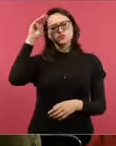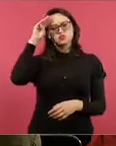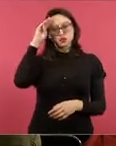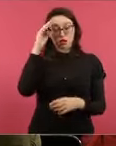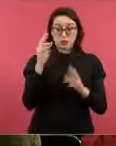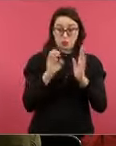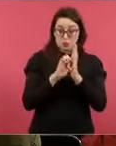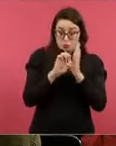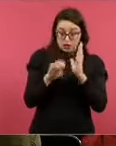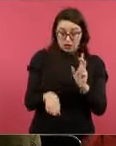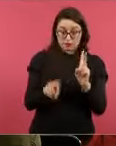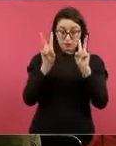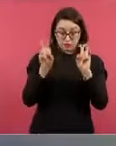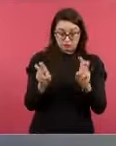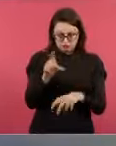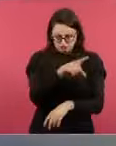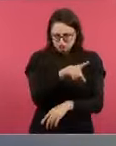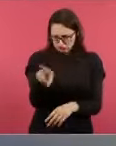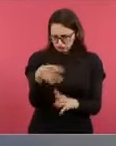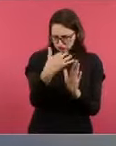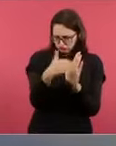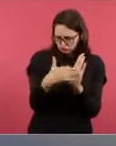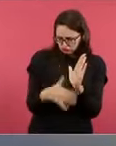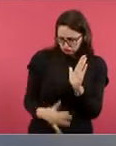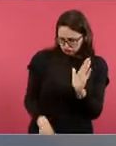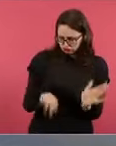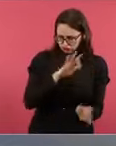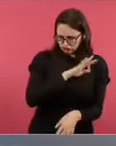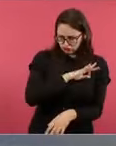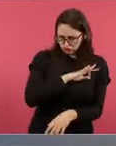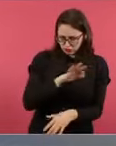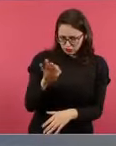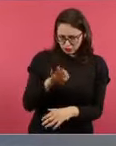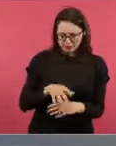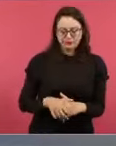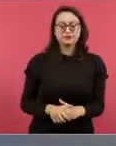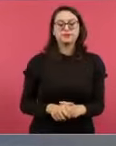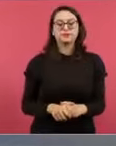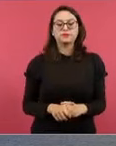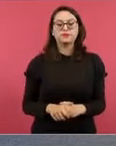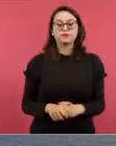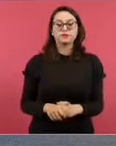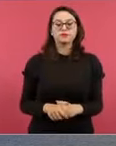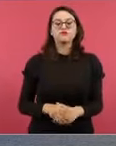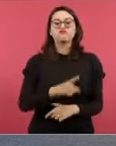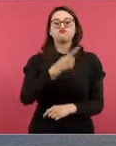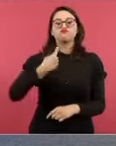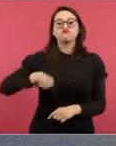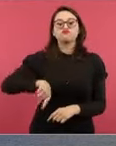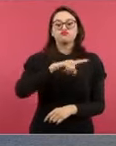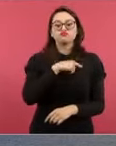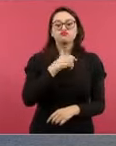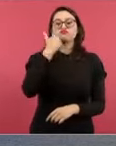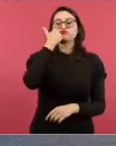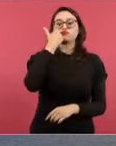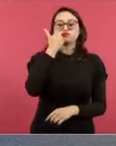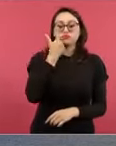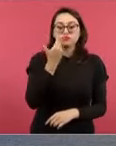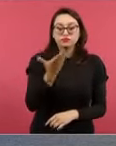se ve, que lo van a poder ustedes leer, en donde se dice que queremos generar una cultura de respeto